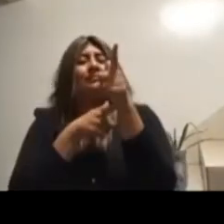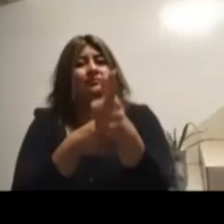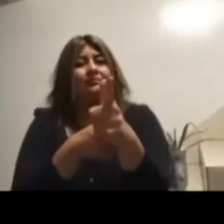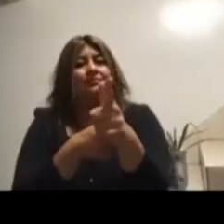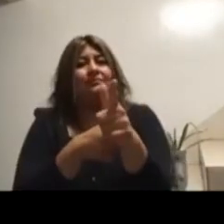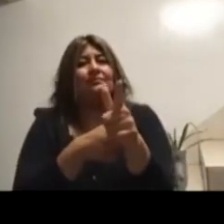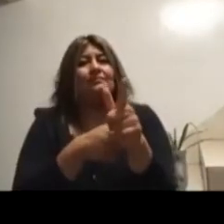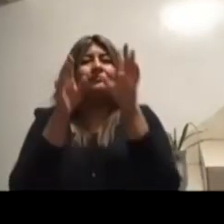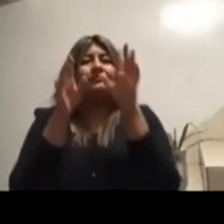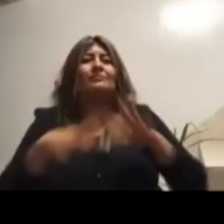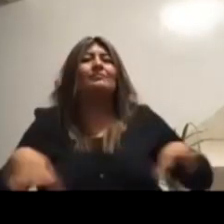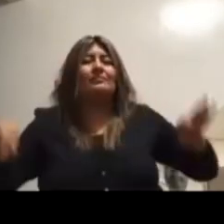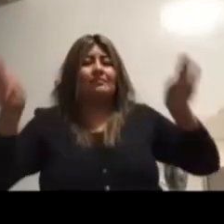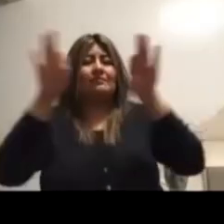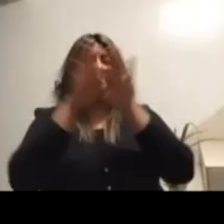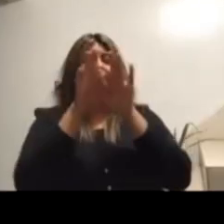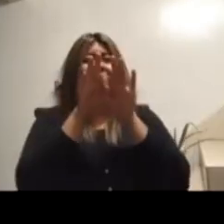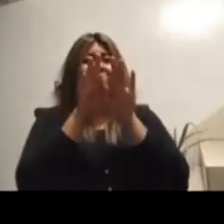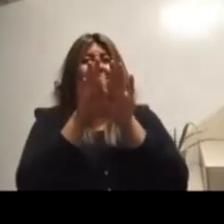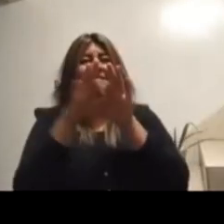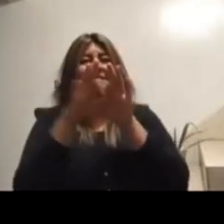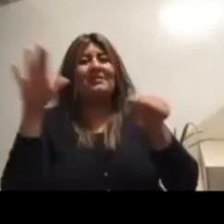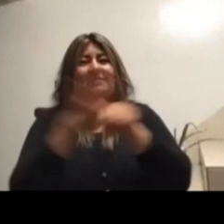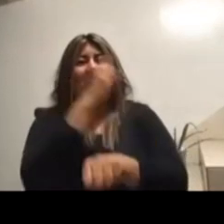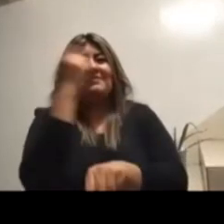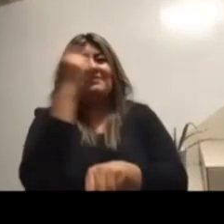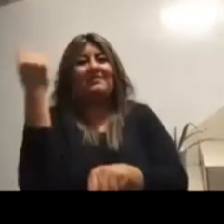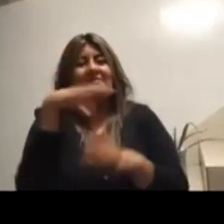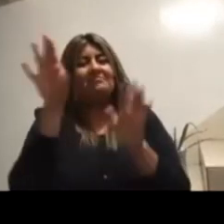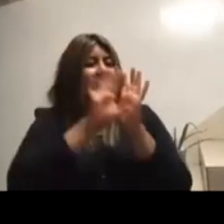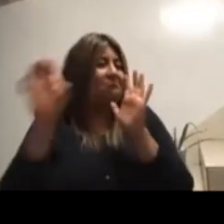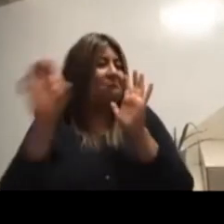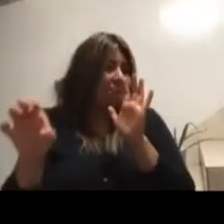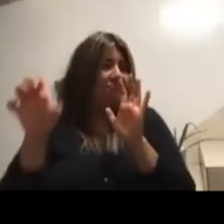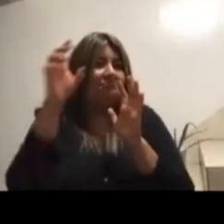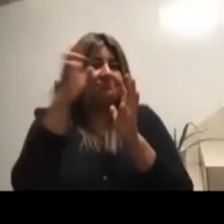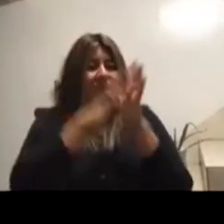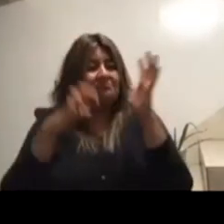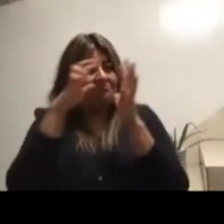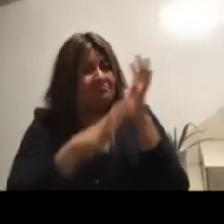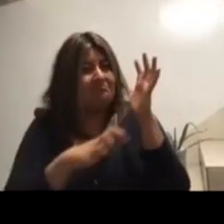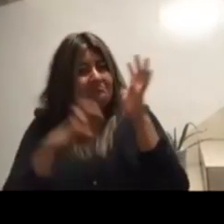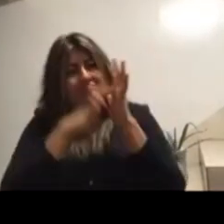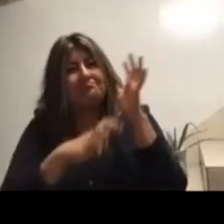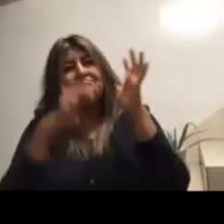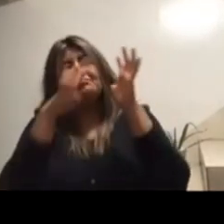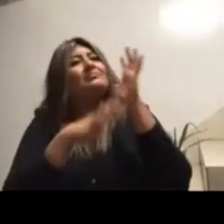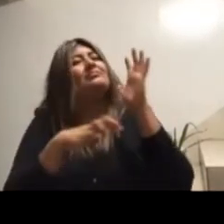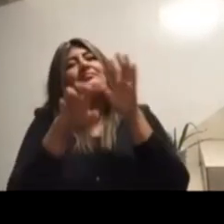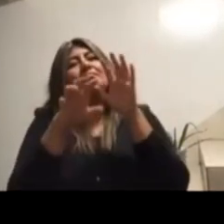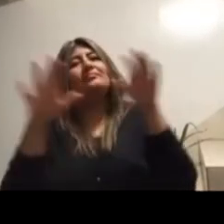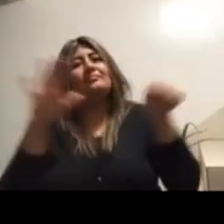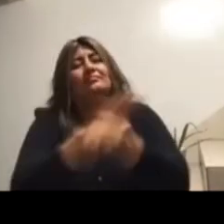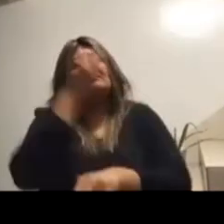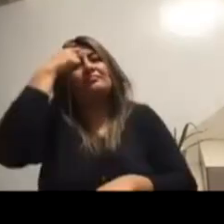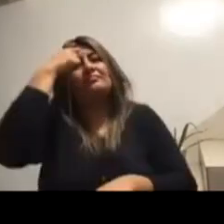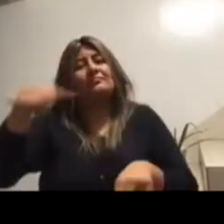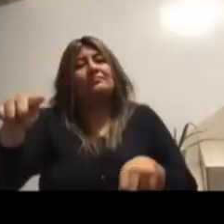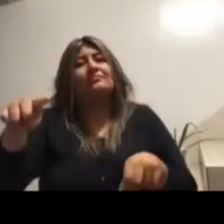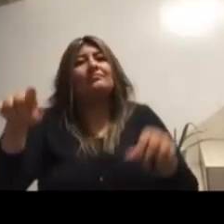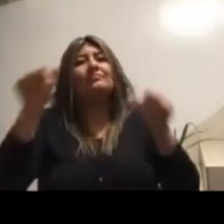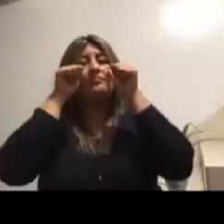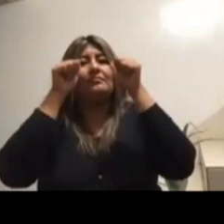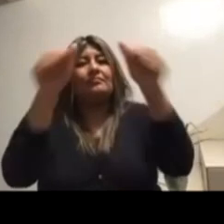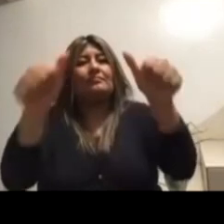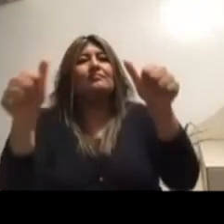prácticas. Porque si el maestro quiere hacer cambios en este currículo para adecuarlo a las realidades o a las capacidades